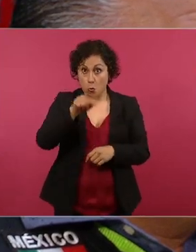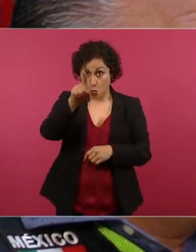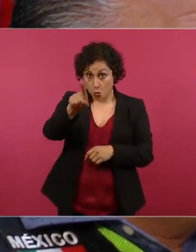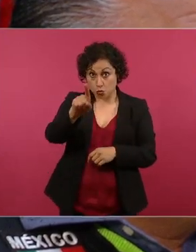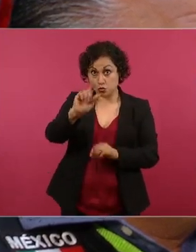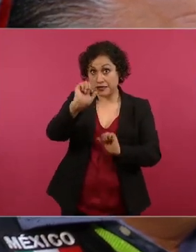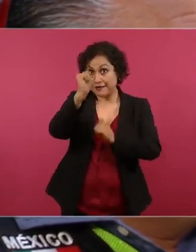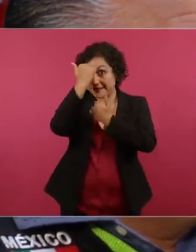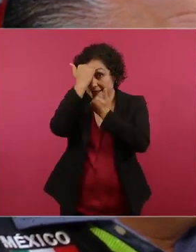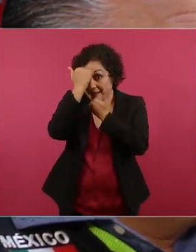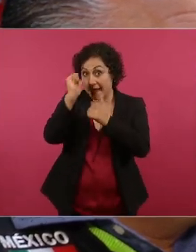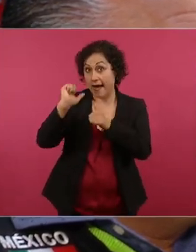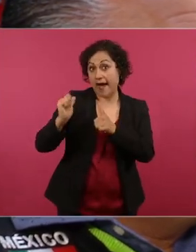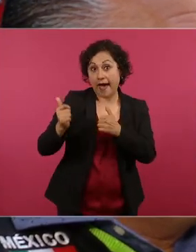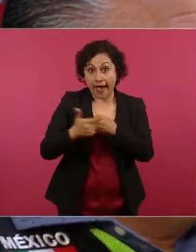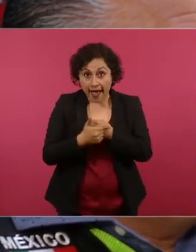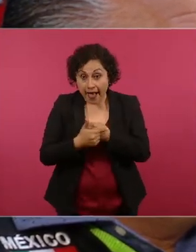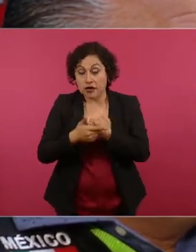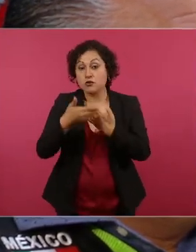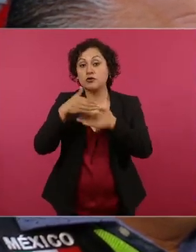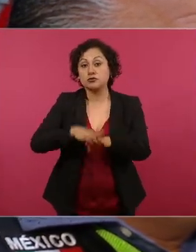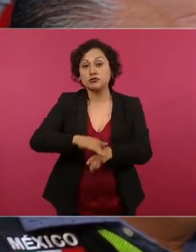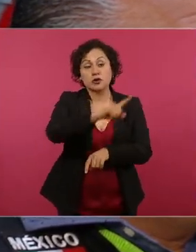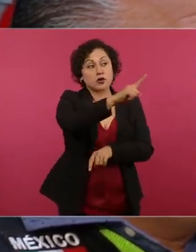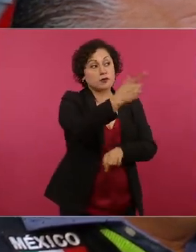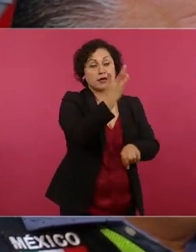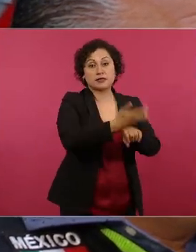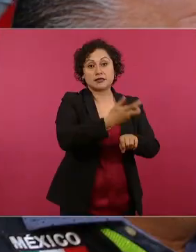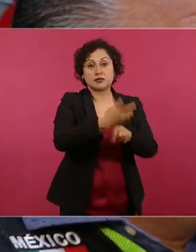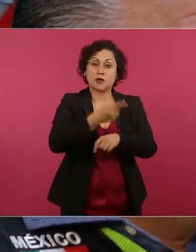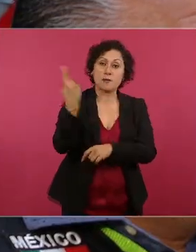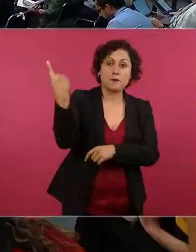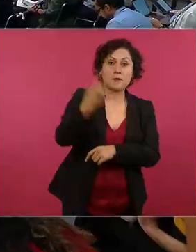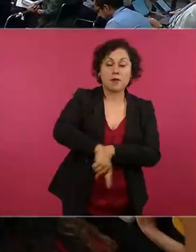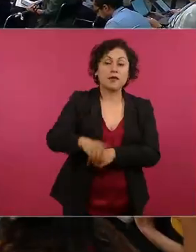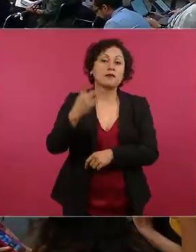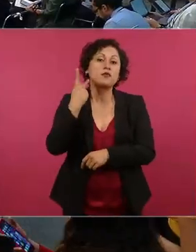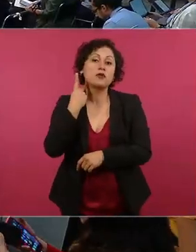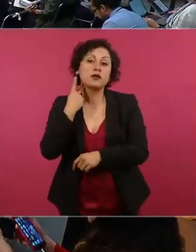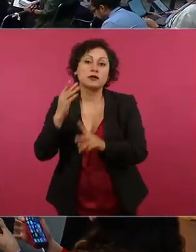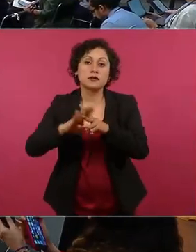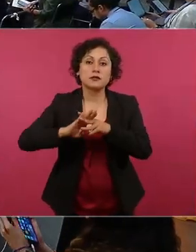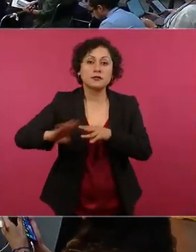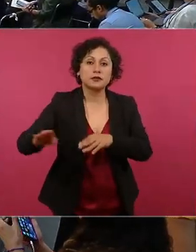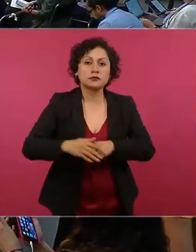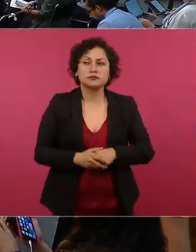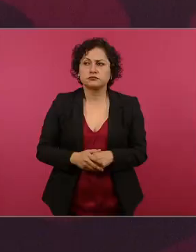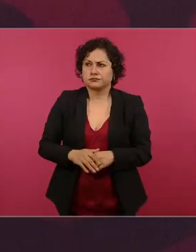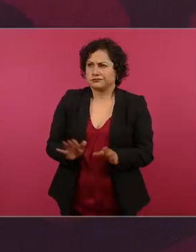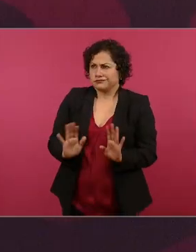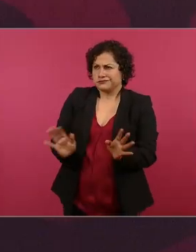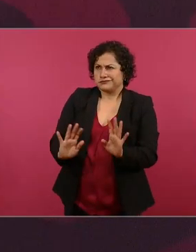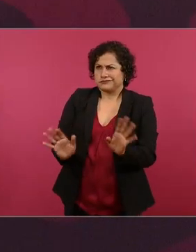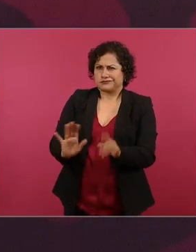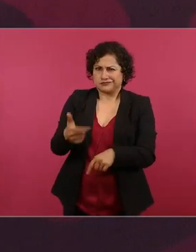haber cedido en este endurecimiento de las políticas migratorias? No, pero es que yo no me dejo presionar por